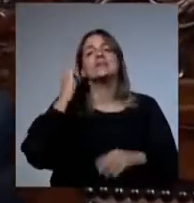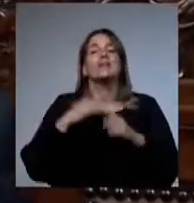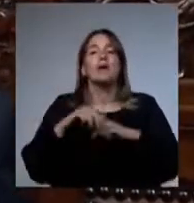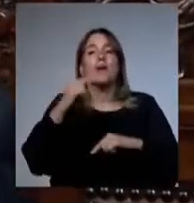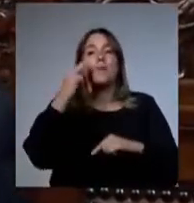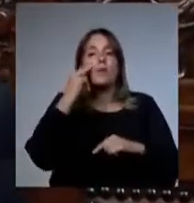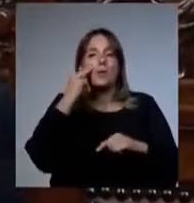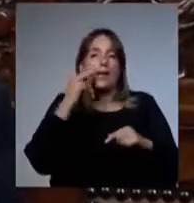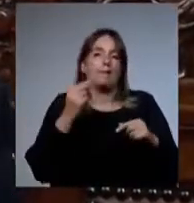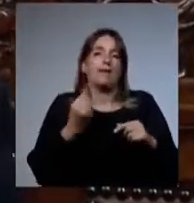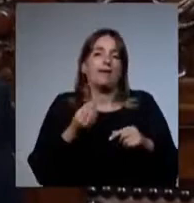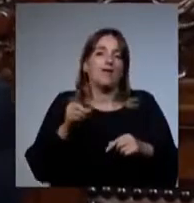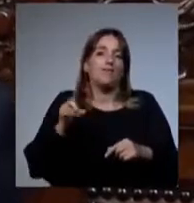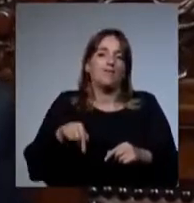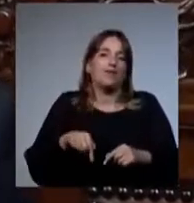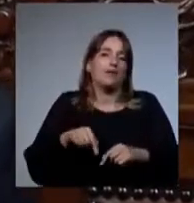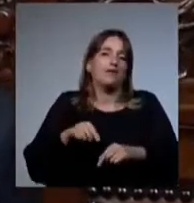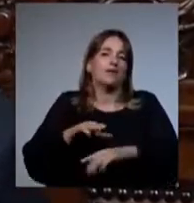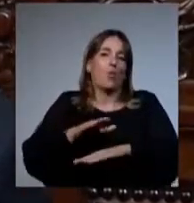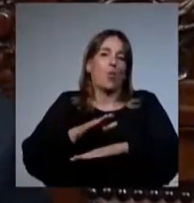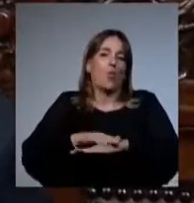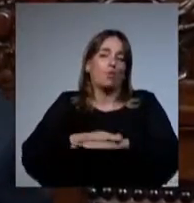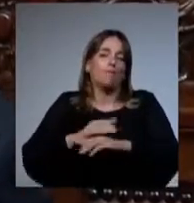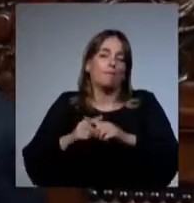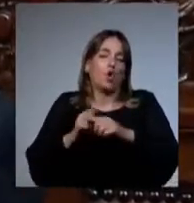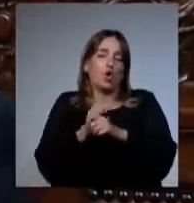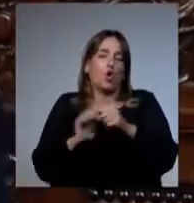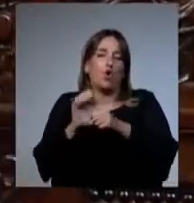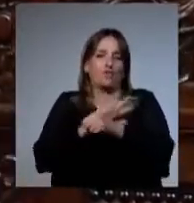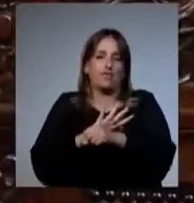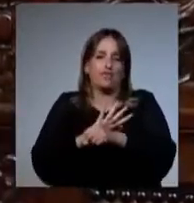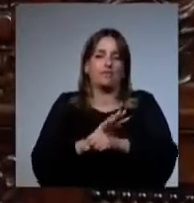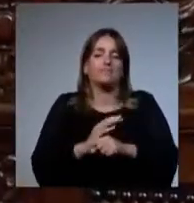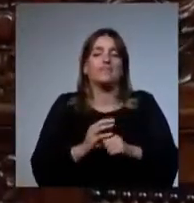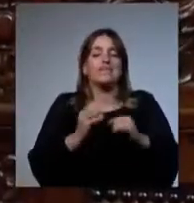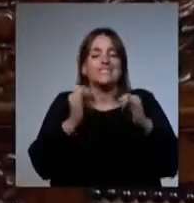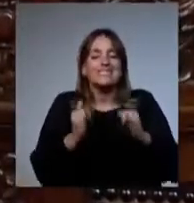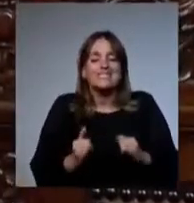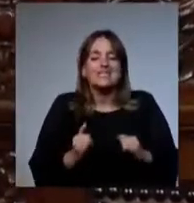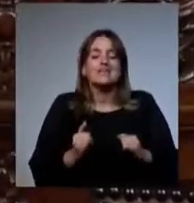problemas generados por la emergencia sanitaria,